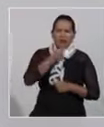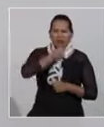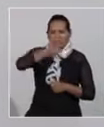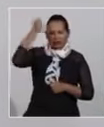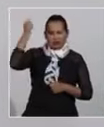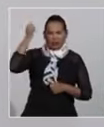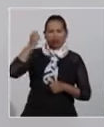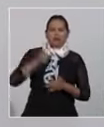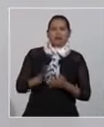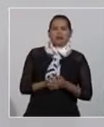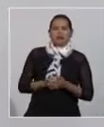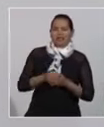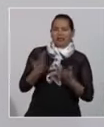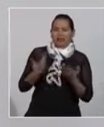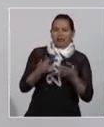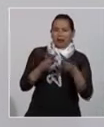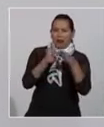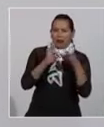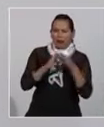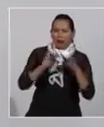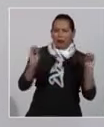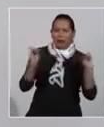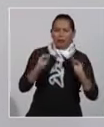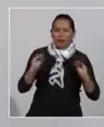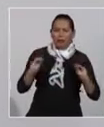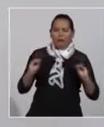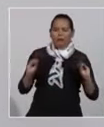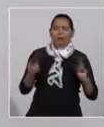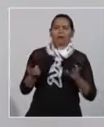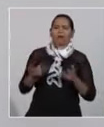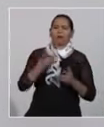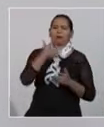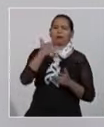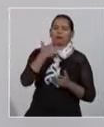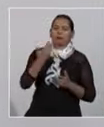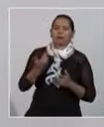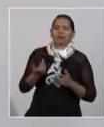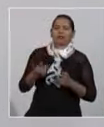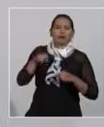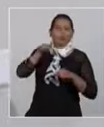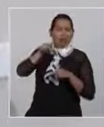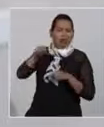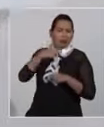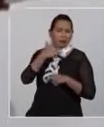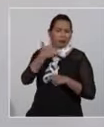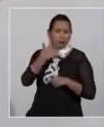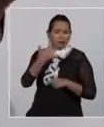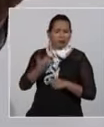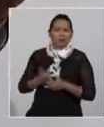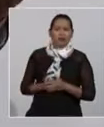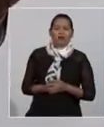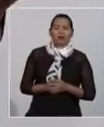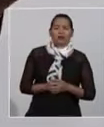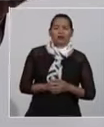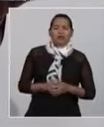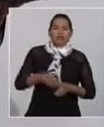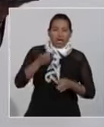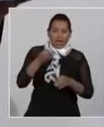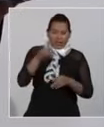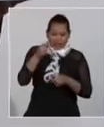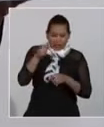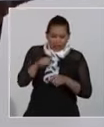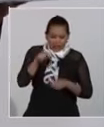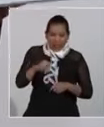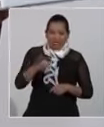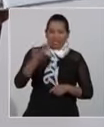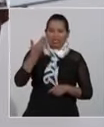cantidad de irregularidades y de corrupción, porque si no aclara, esa es corrupción. Aquí Barbosa, en esta carpeta, que pueden ver